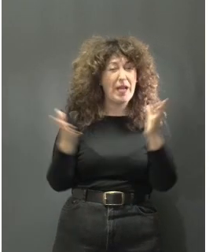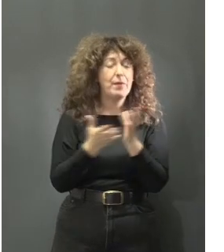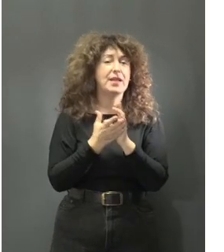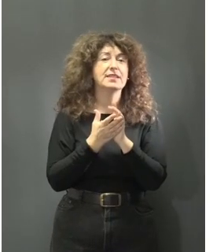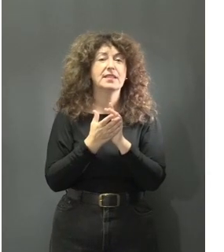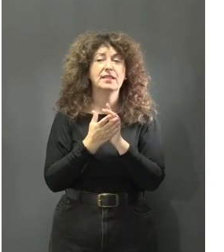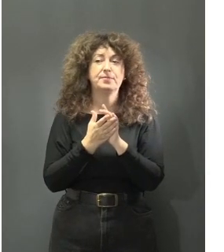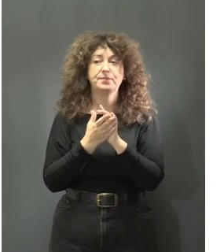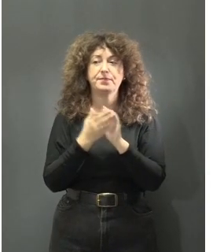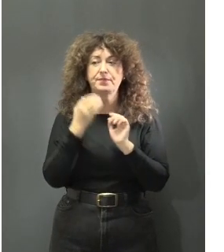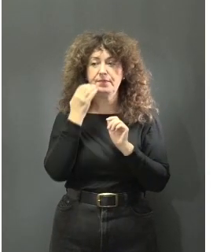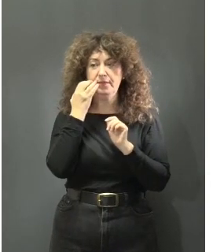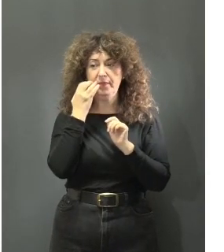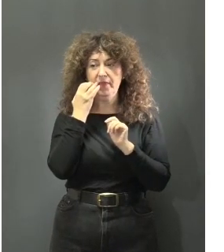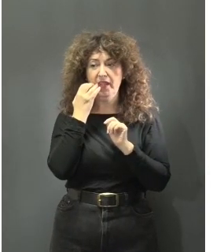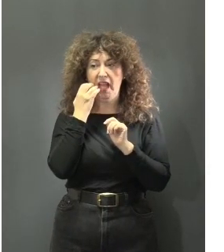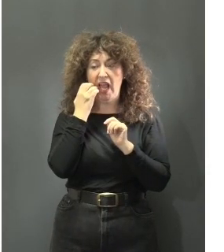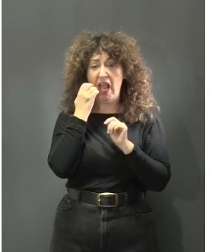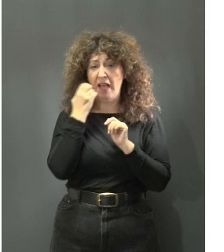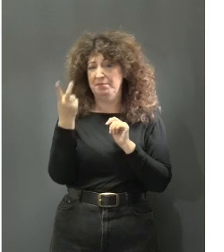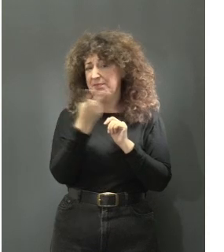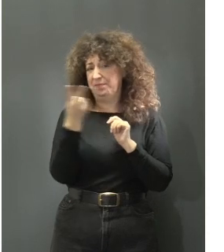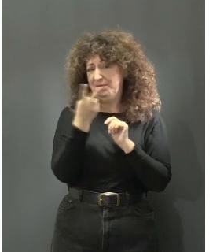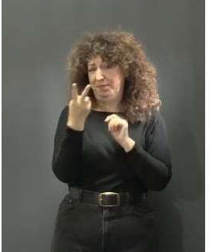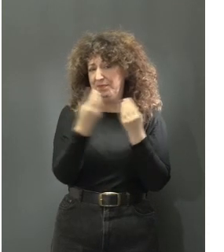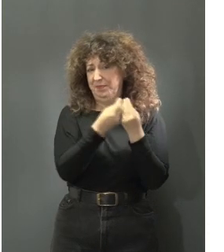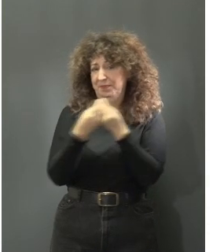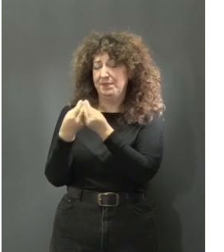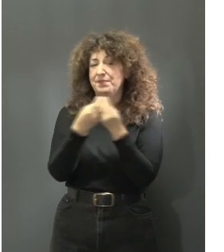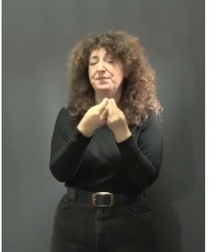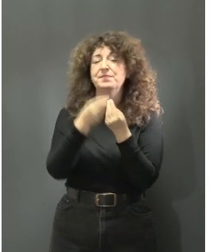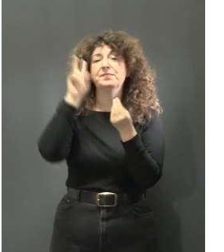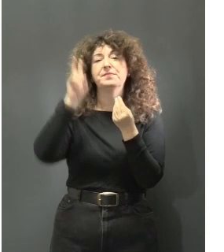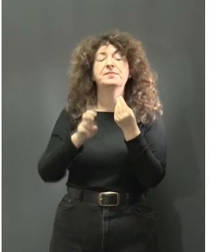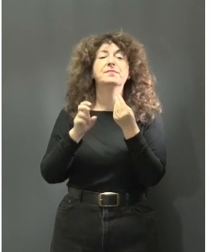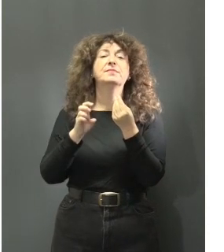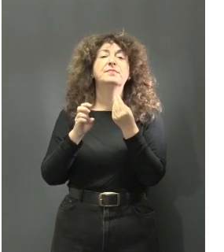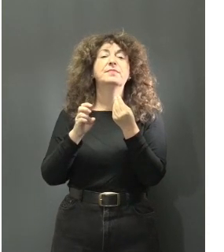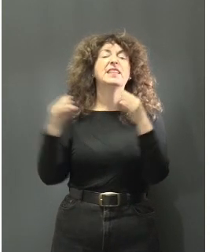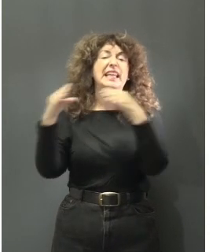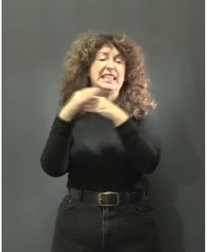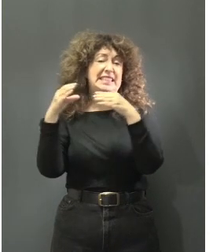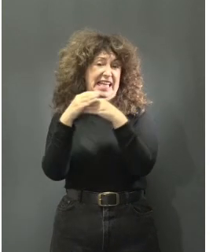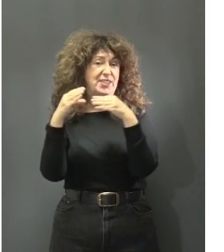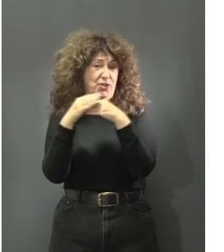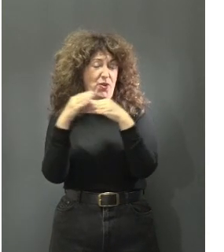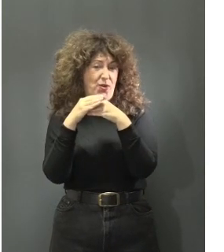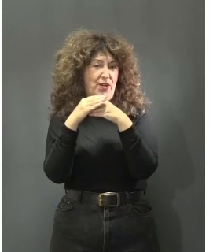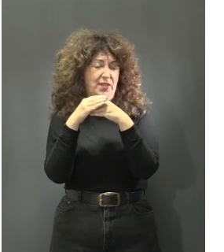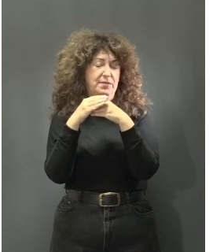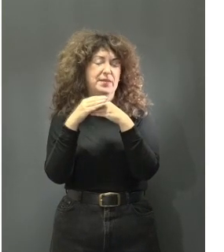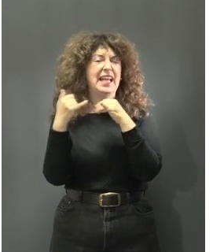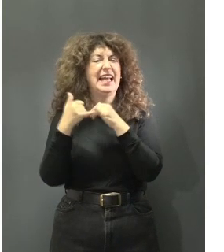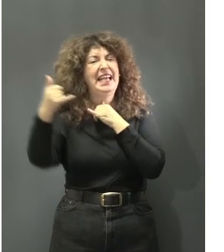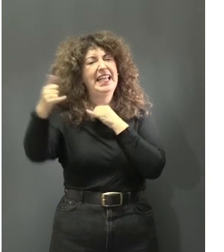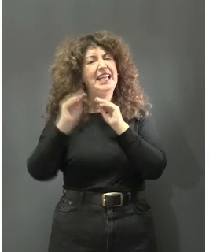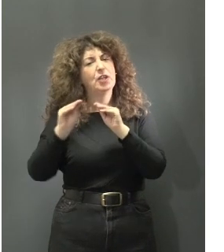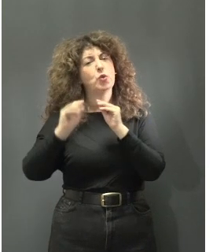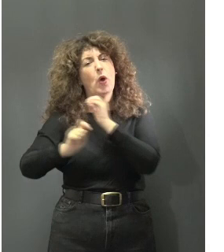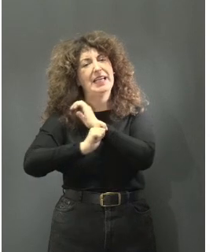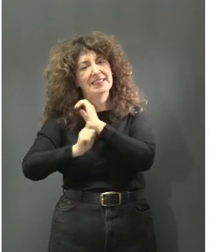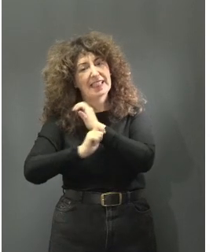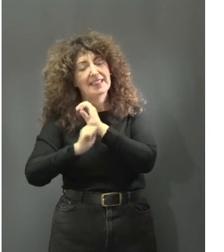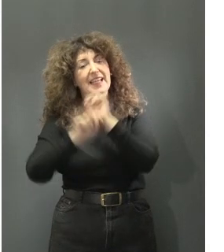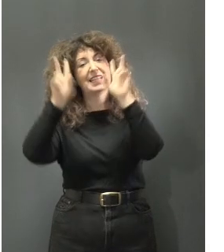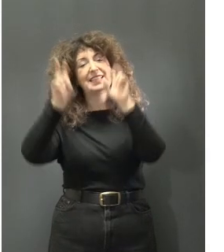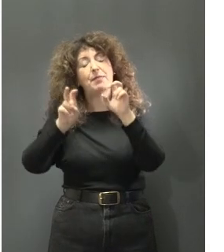directamente de la mano de otra línea estratégica del Inserso. Yo creo que es también el modelo de